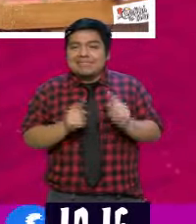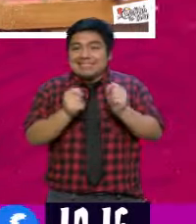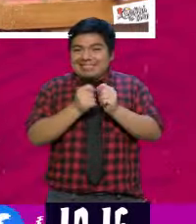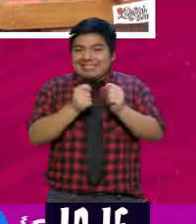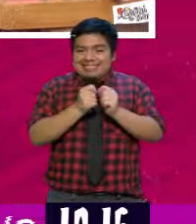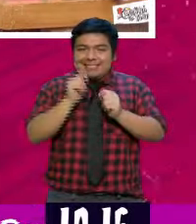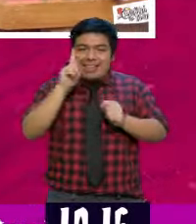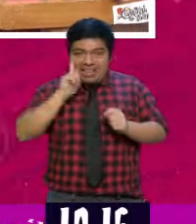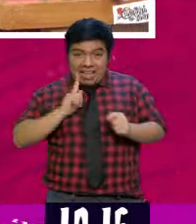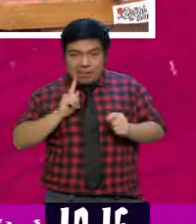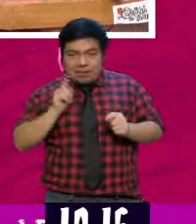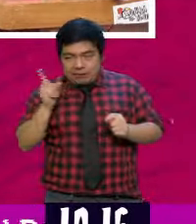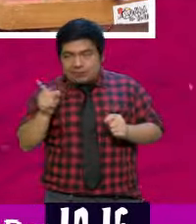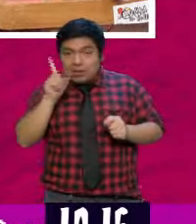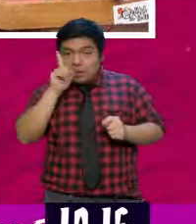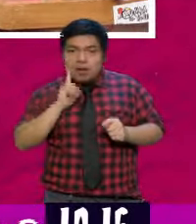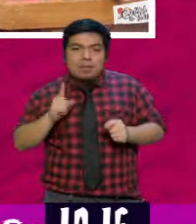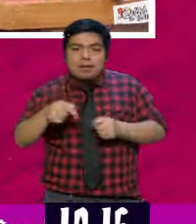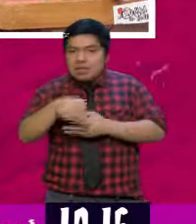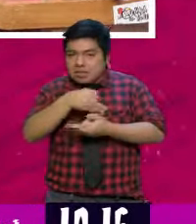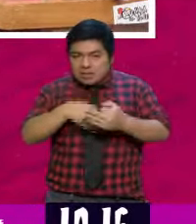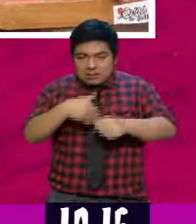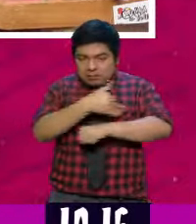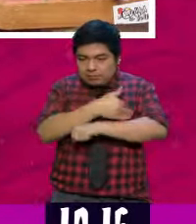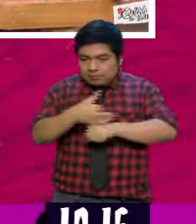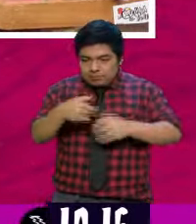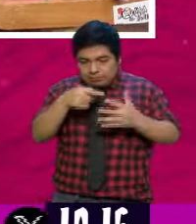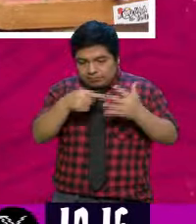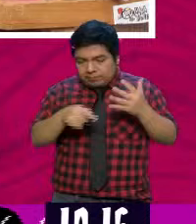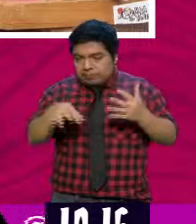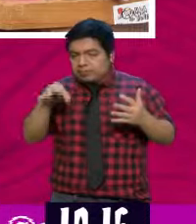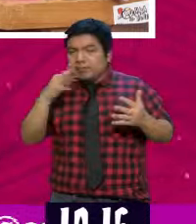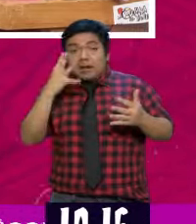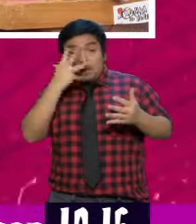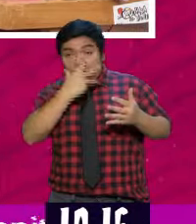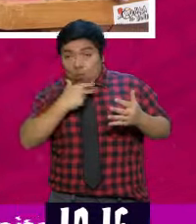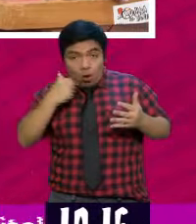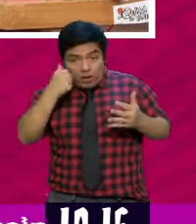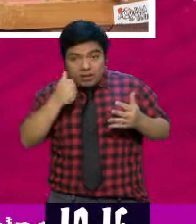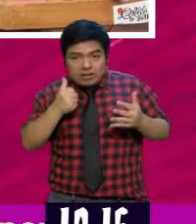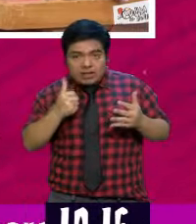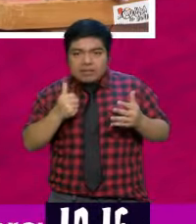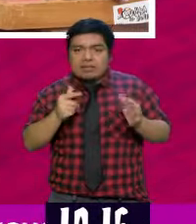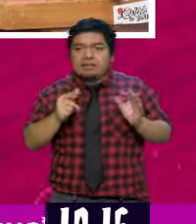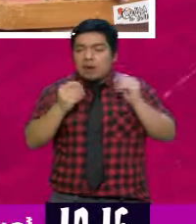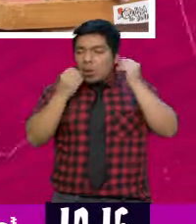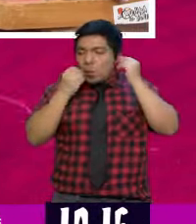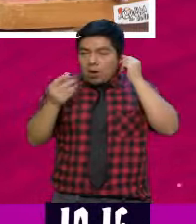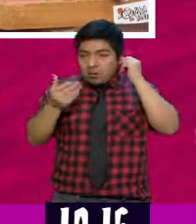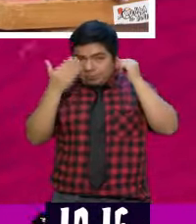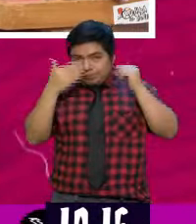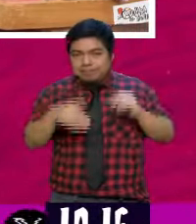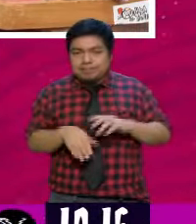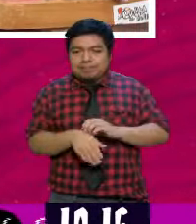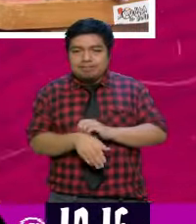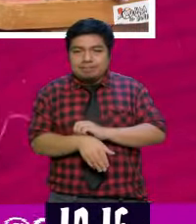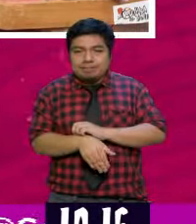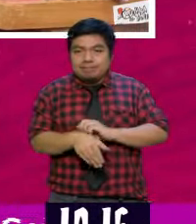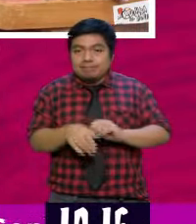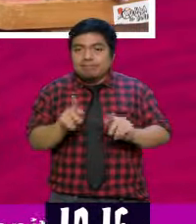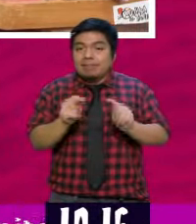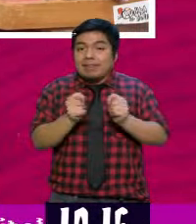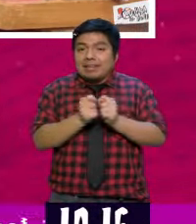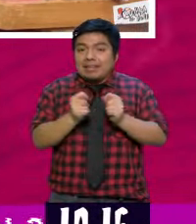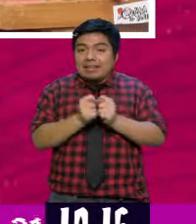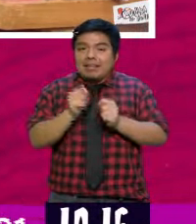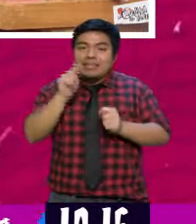una mujer que, a pesar de que de toda la familia era la más simpática y la más... ¿Ya ven que hay estrellas y estrellados? Sí. Pues la tía Mariela